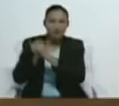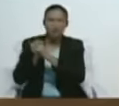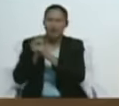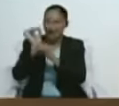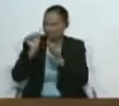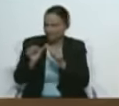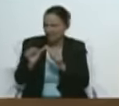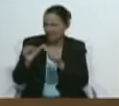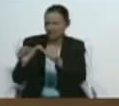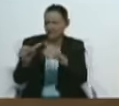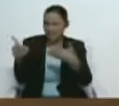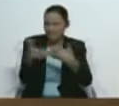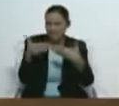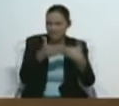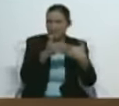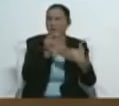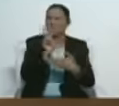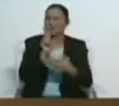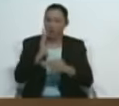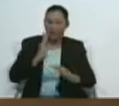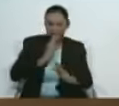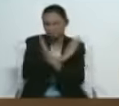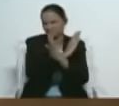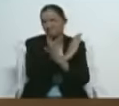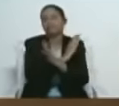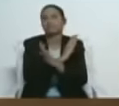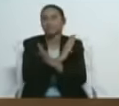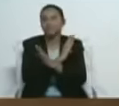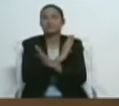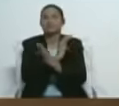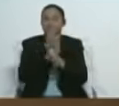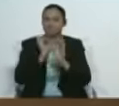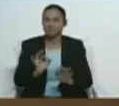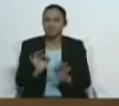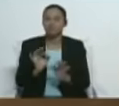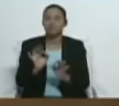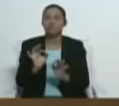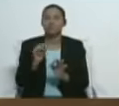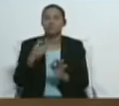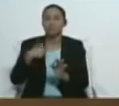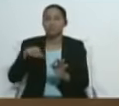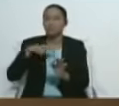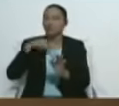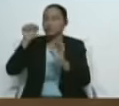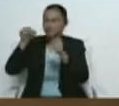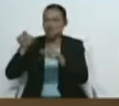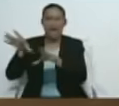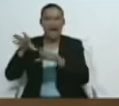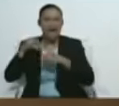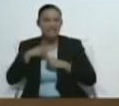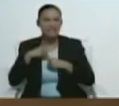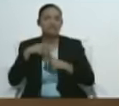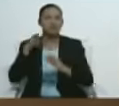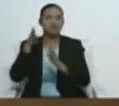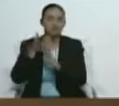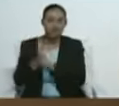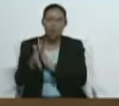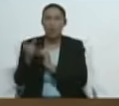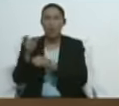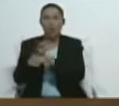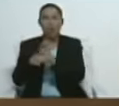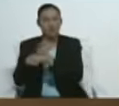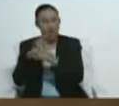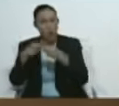todos los discursos pidiendo sanciones reconociendo Un gobierno entre comillas de pacotilla que incautó bienes al Estado